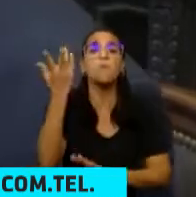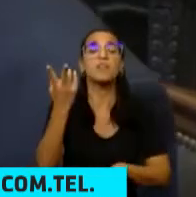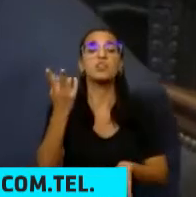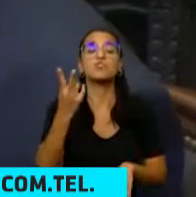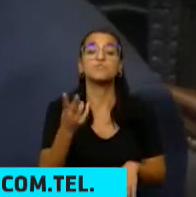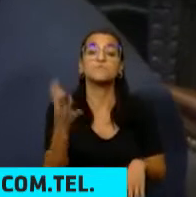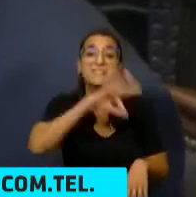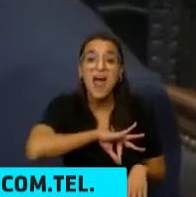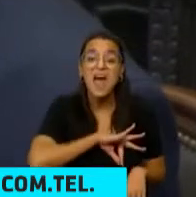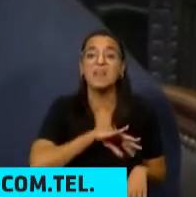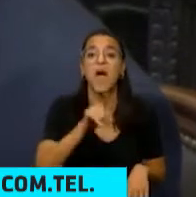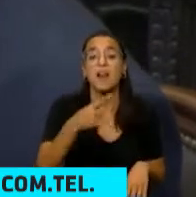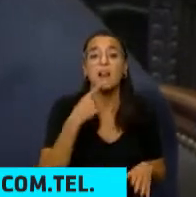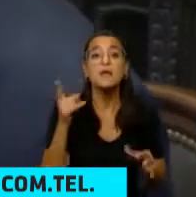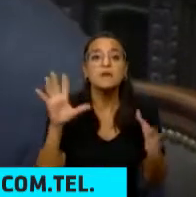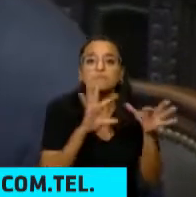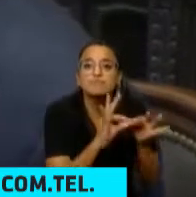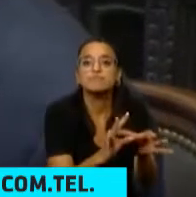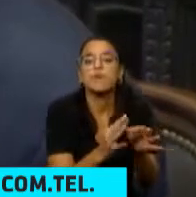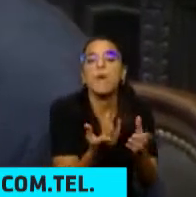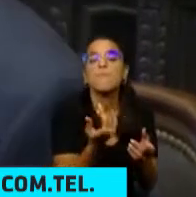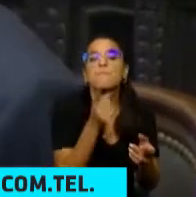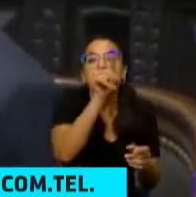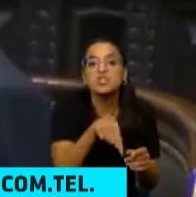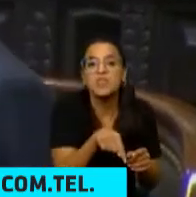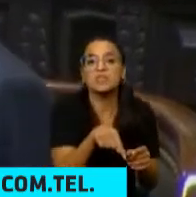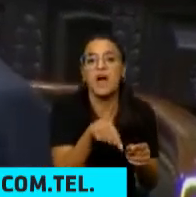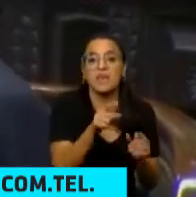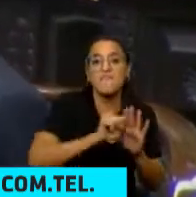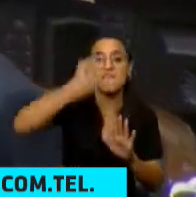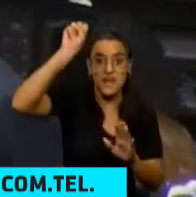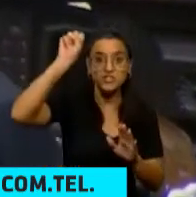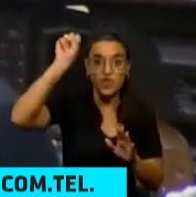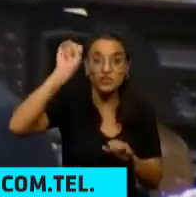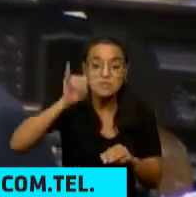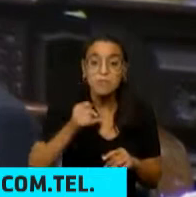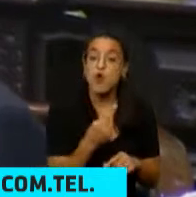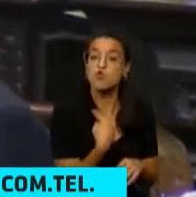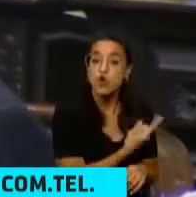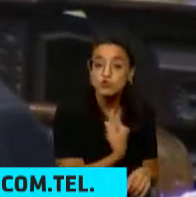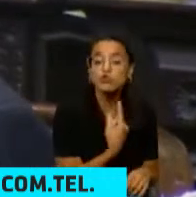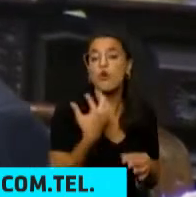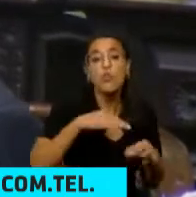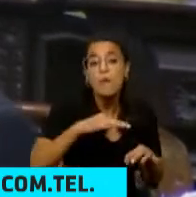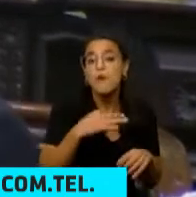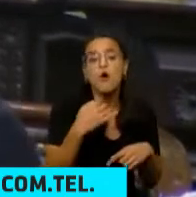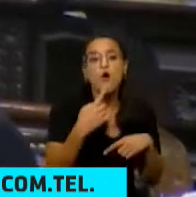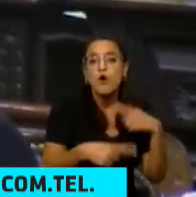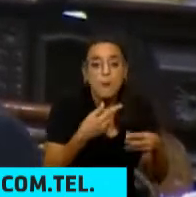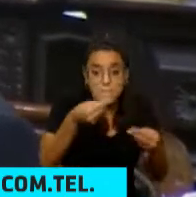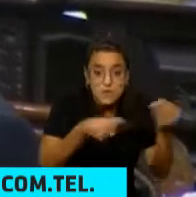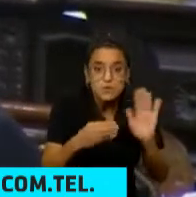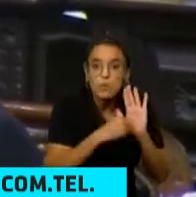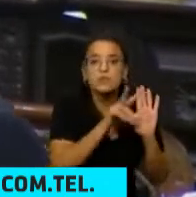otro, de cualquier parte del partido que podía presentar a alguien que venga a exponer, podía tenerlo. Así que vinieron